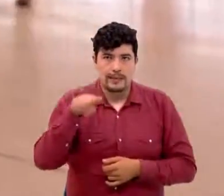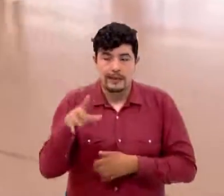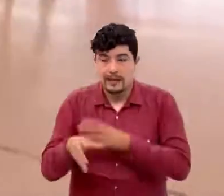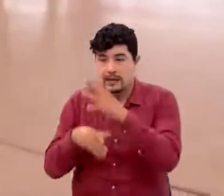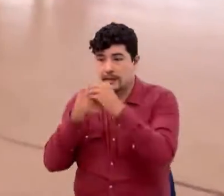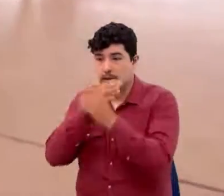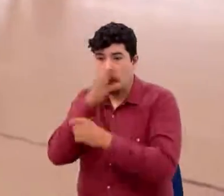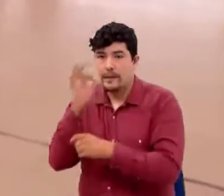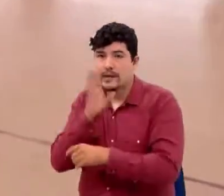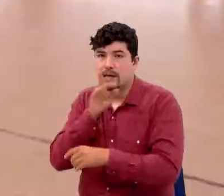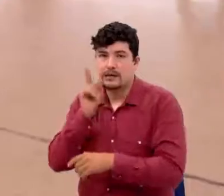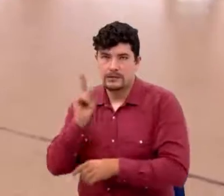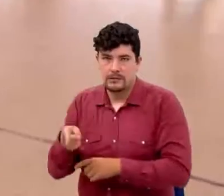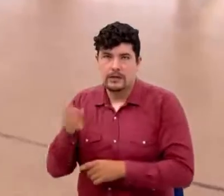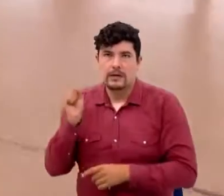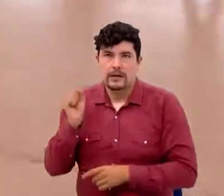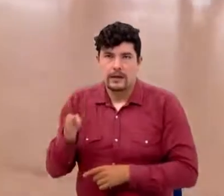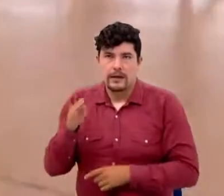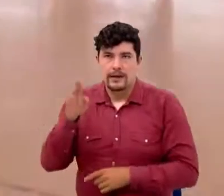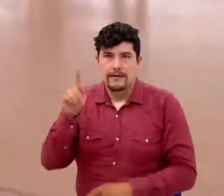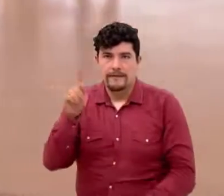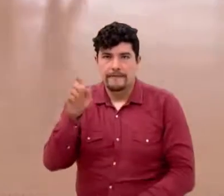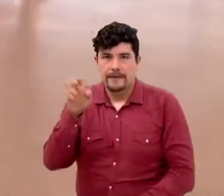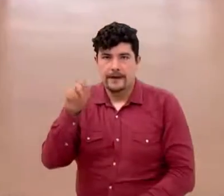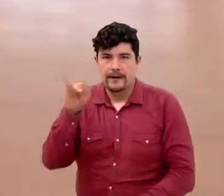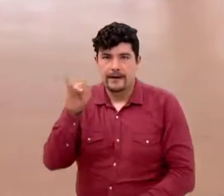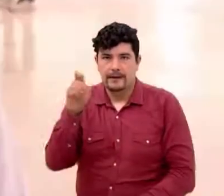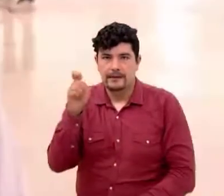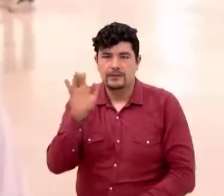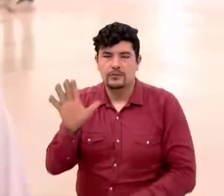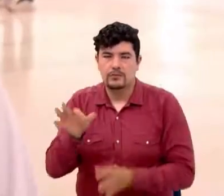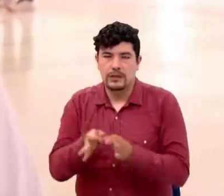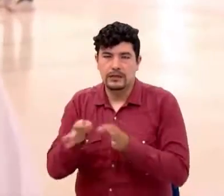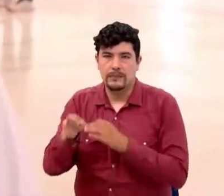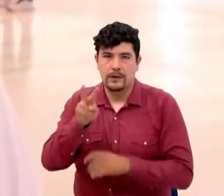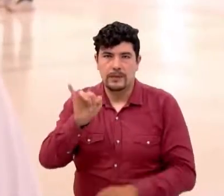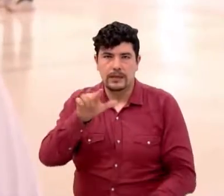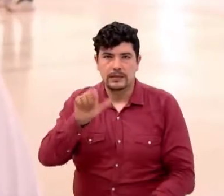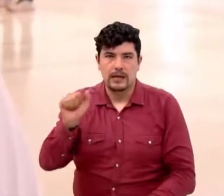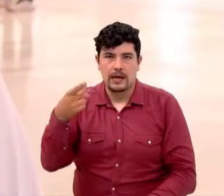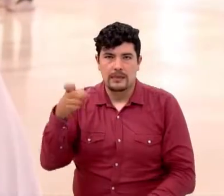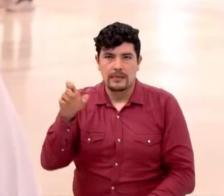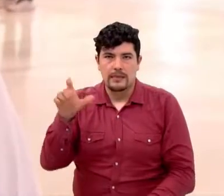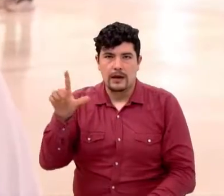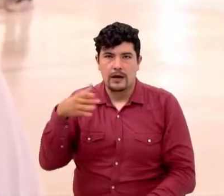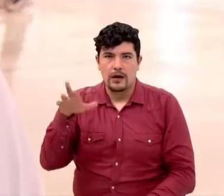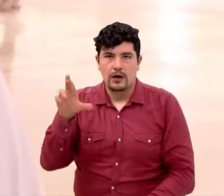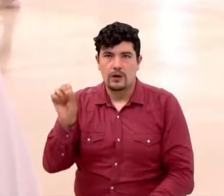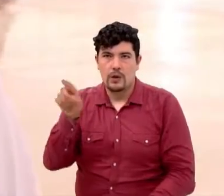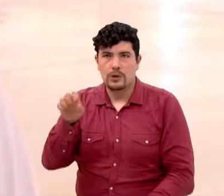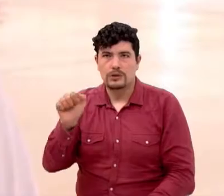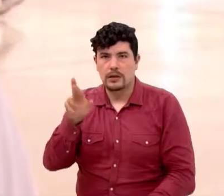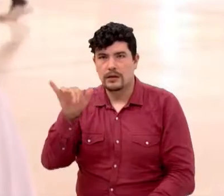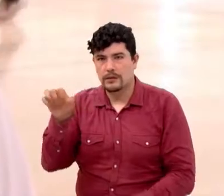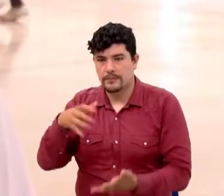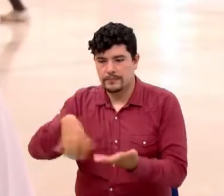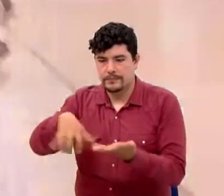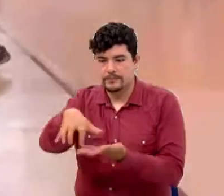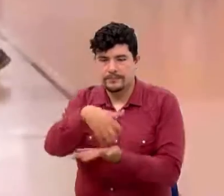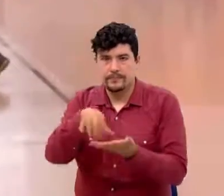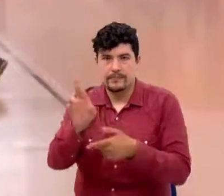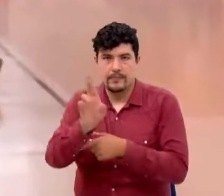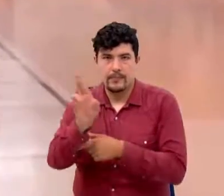el campeón fue el Club Fénix de Villa del Rosario. Pues realmente hemos tenido tres patrocinadores, Aguas Capital como patrocinador